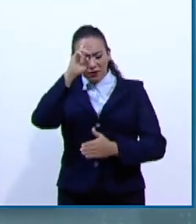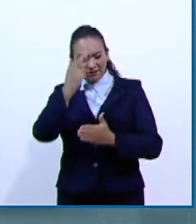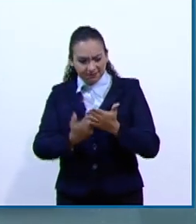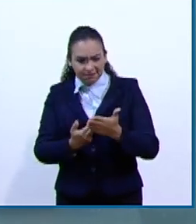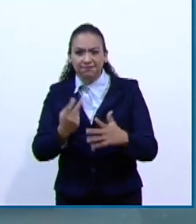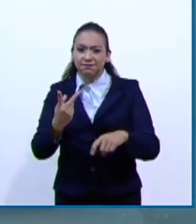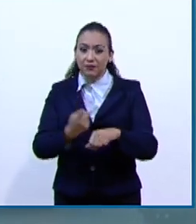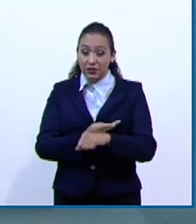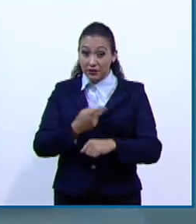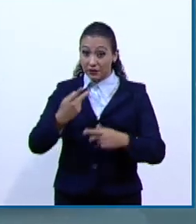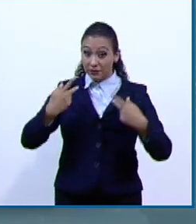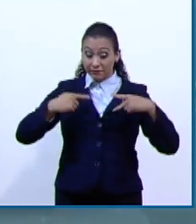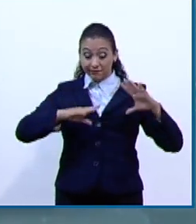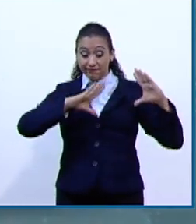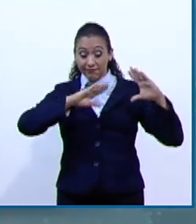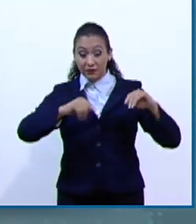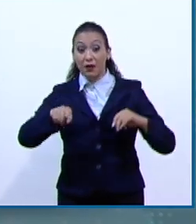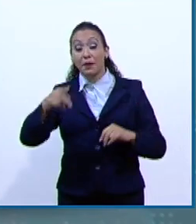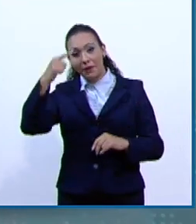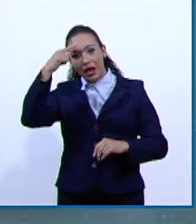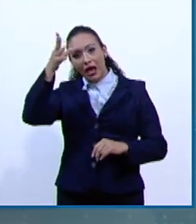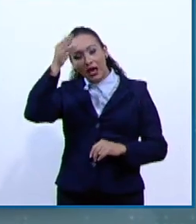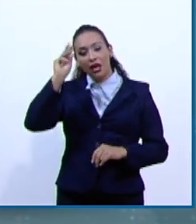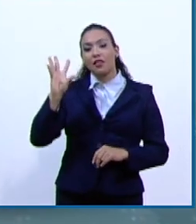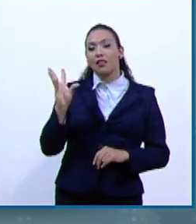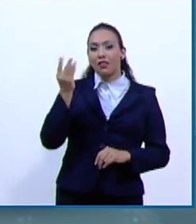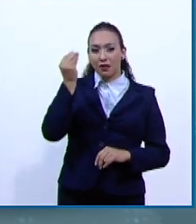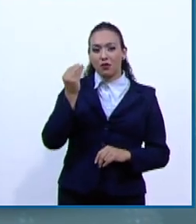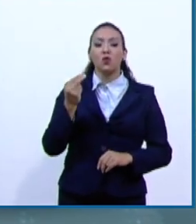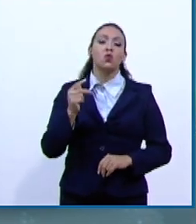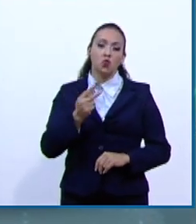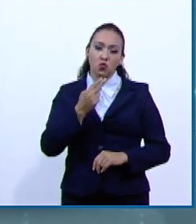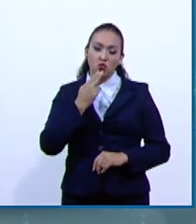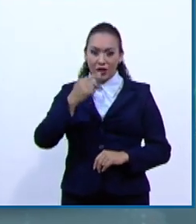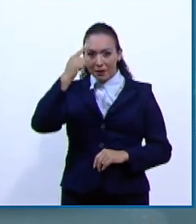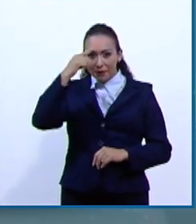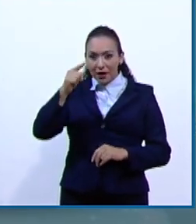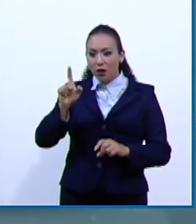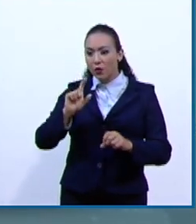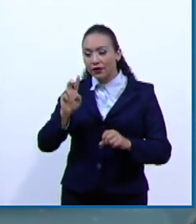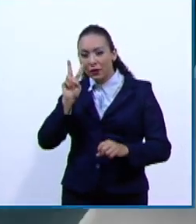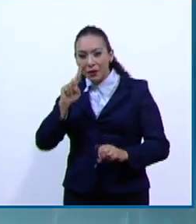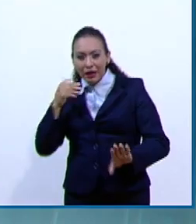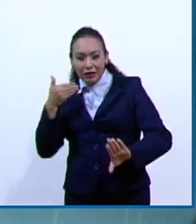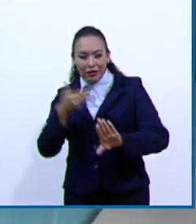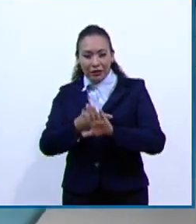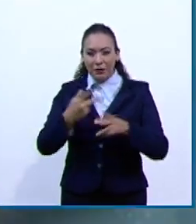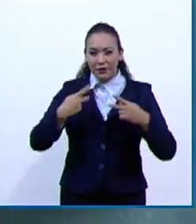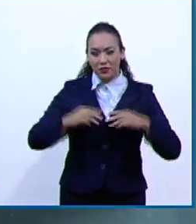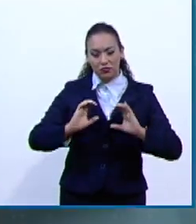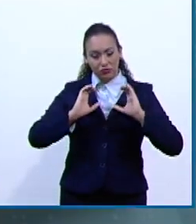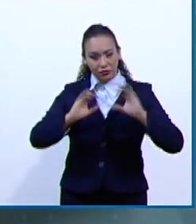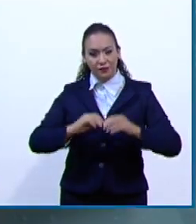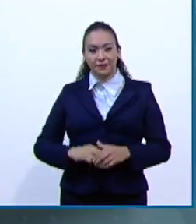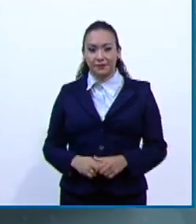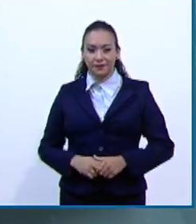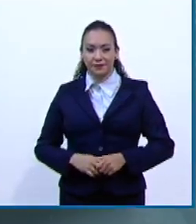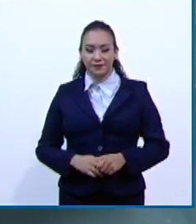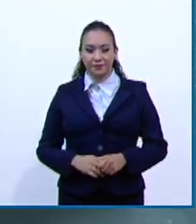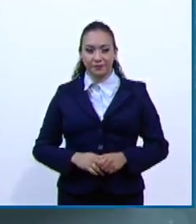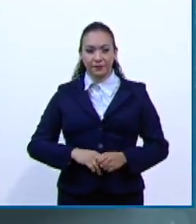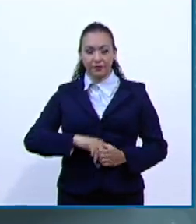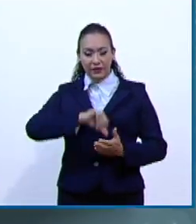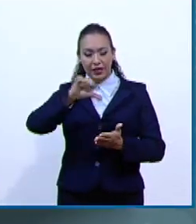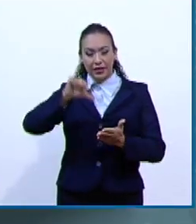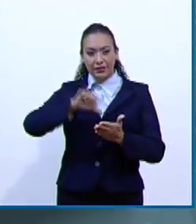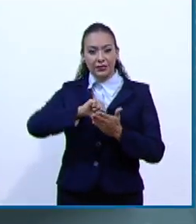judicial, para orientar sobre el uso de las tecnologías como herramienta de prevención de las violencias. El Centro Estatal